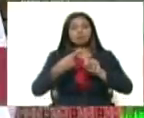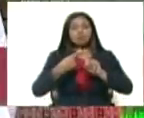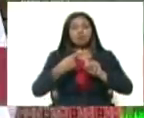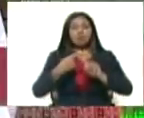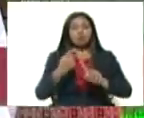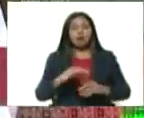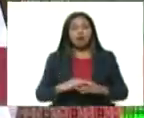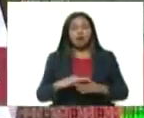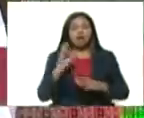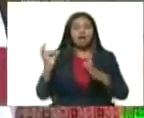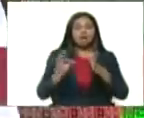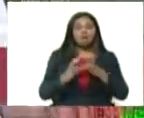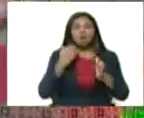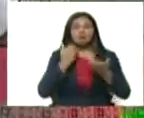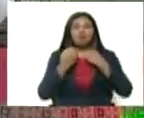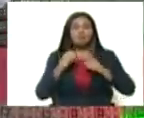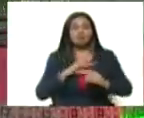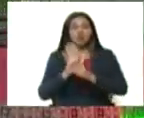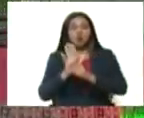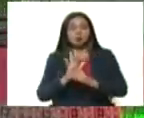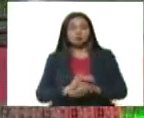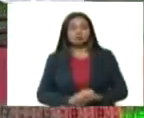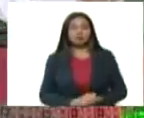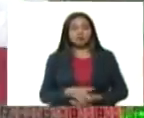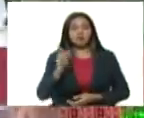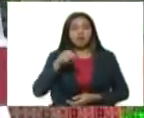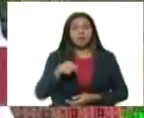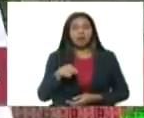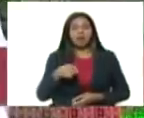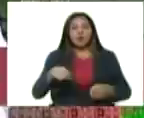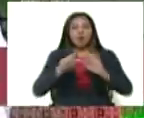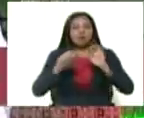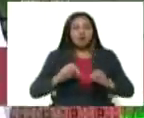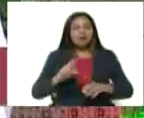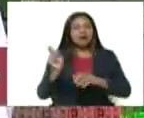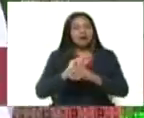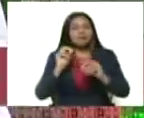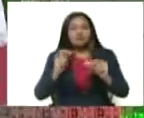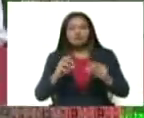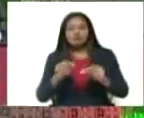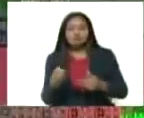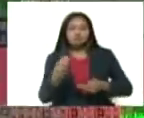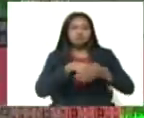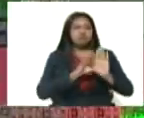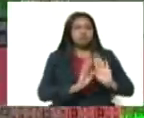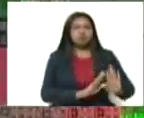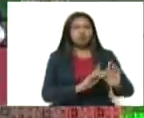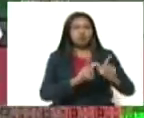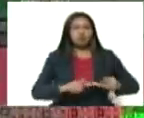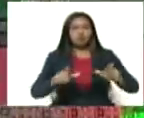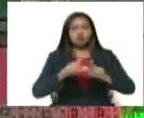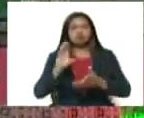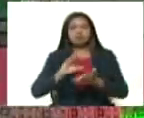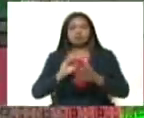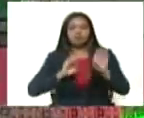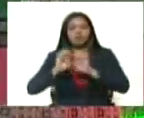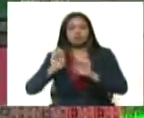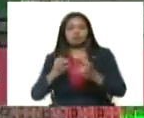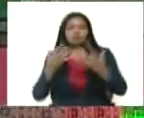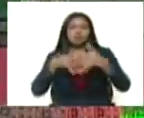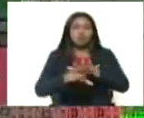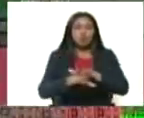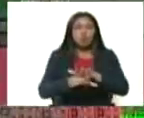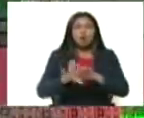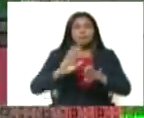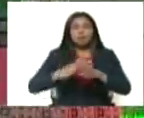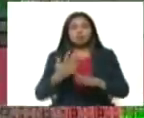para infección por COVID-19, tienen que ser rápidamente aisladas en centros diagnósticos integrales, si